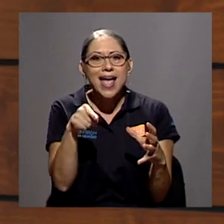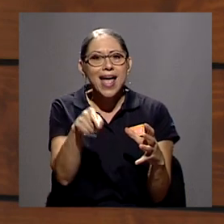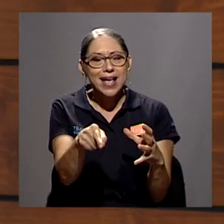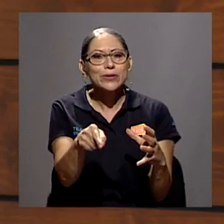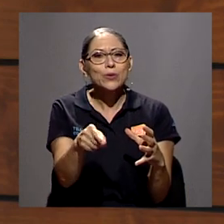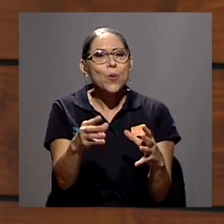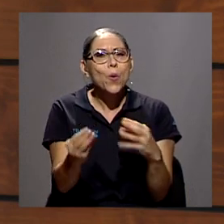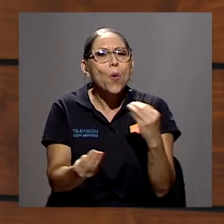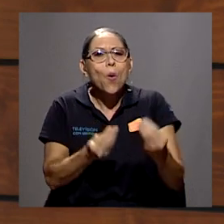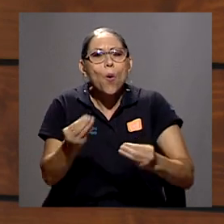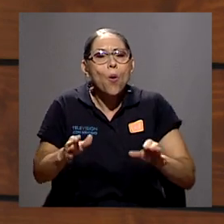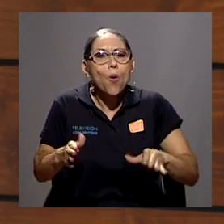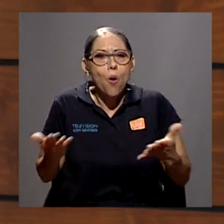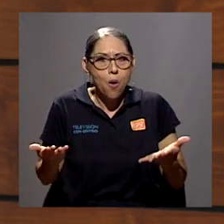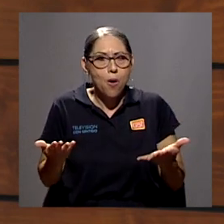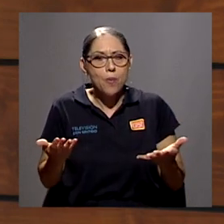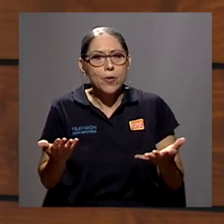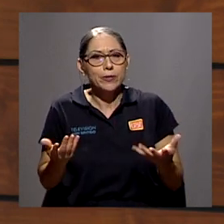muy